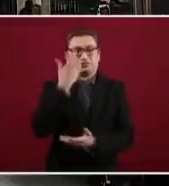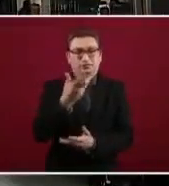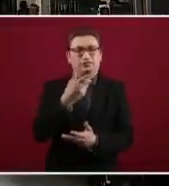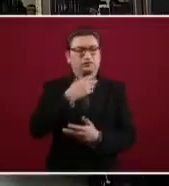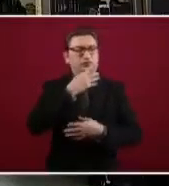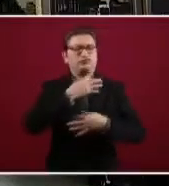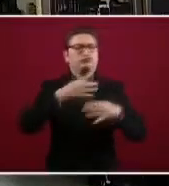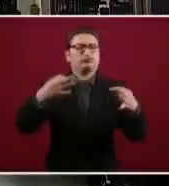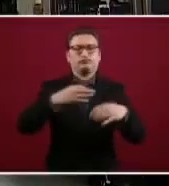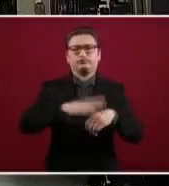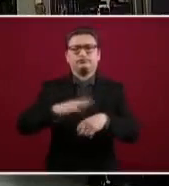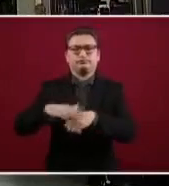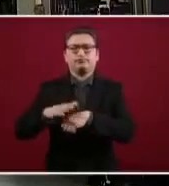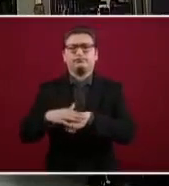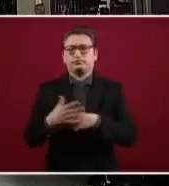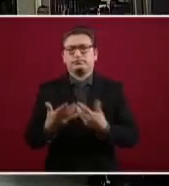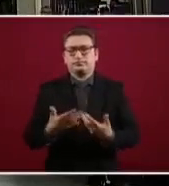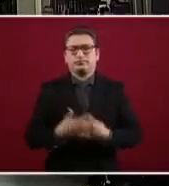conozca